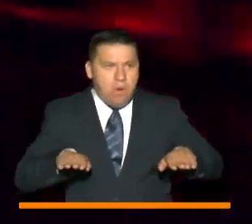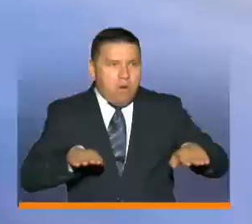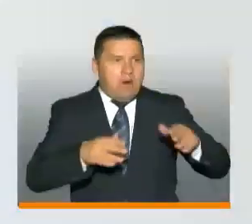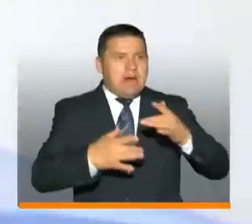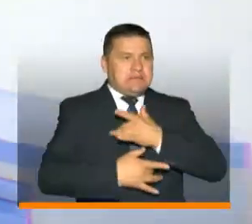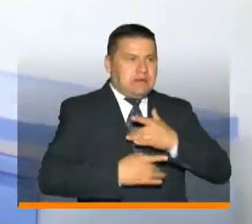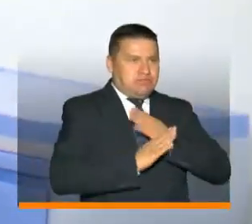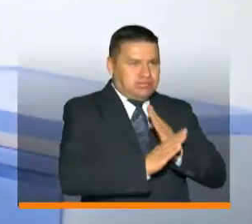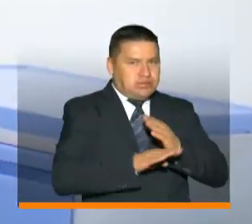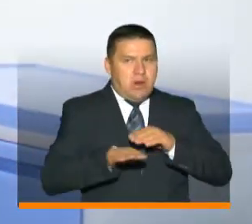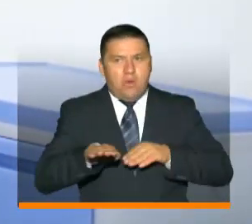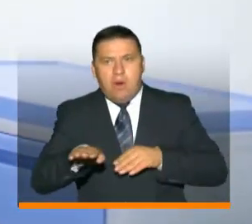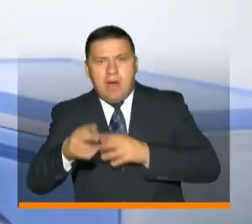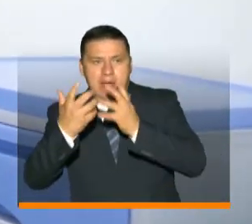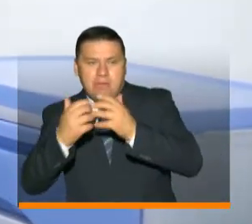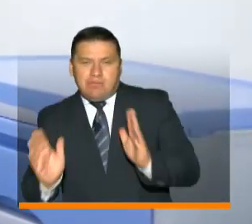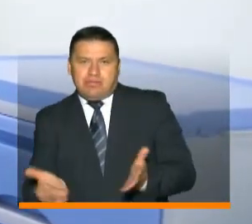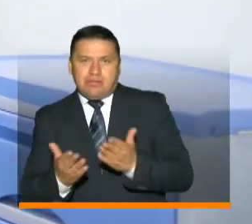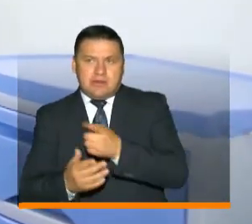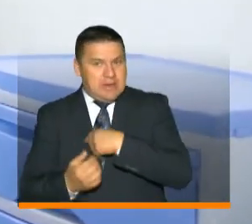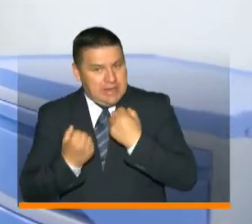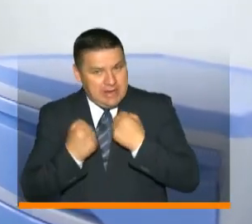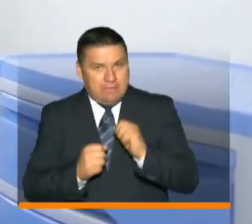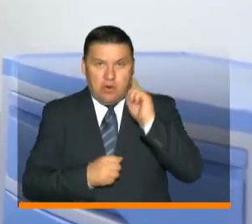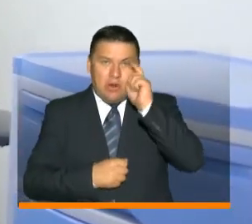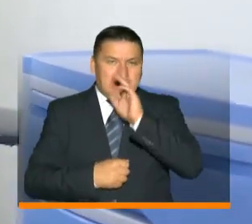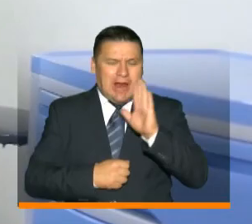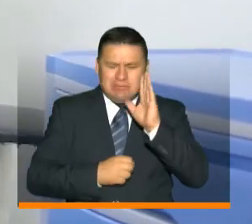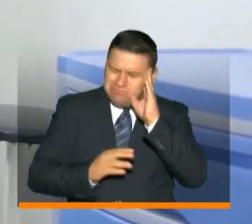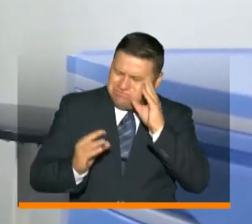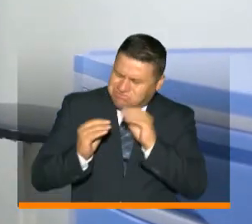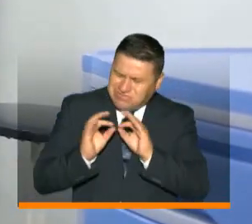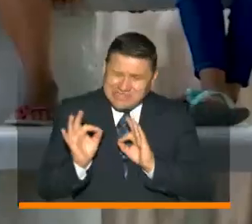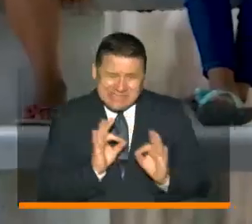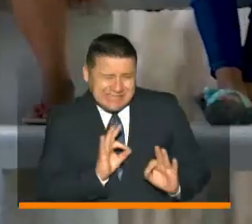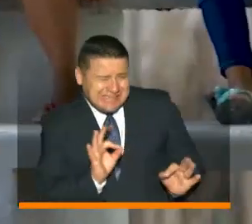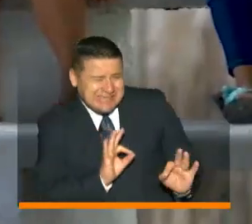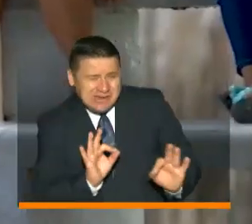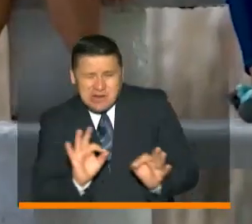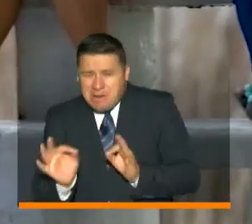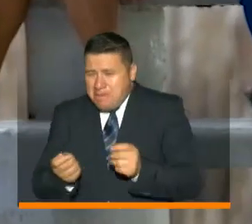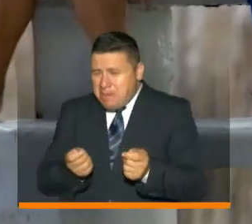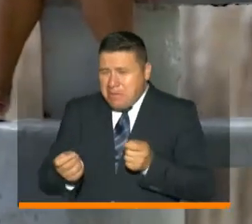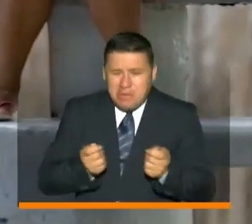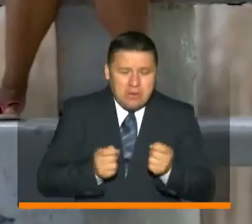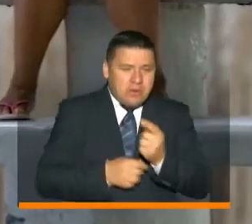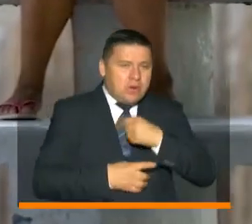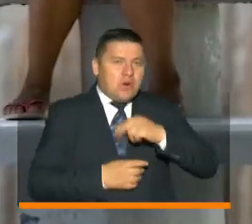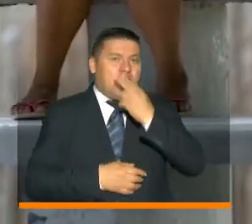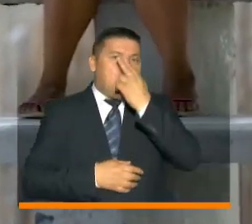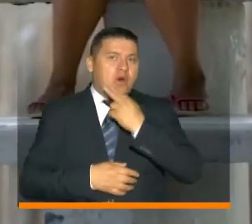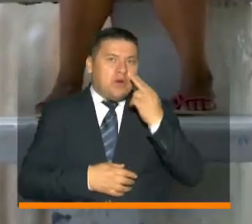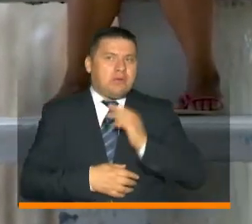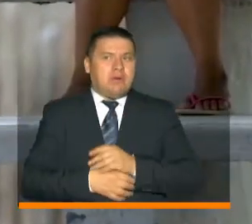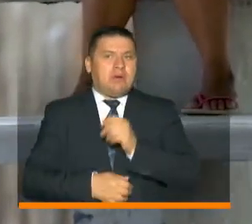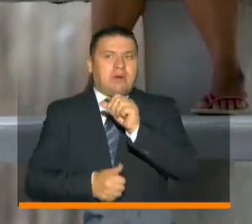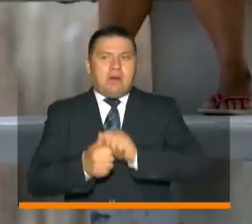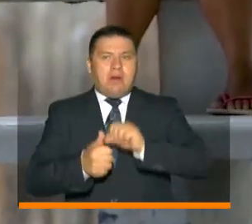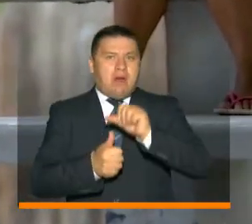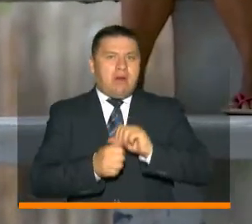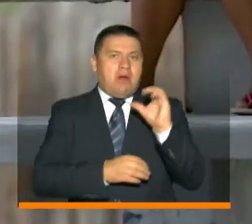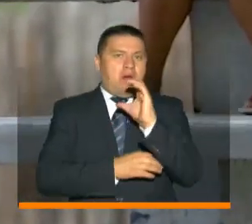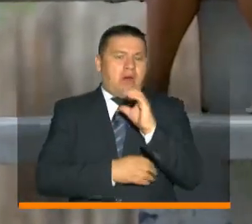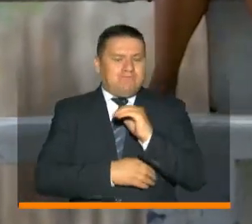a lo largo de estos meses. Con el esfuerzo de todos, desde el Gobierno Nacional hasta cada uno de los hogares, el compromiso y la disciplina de cada